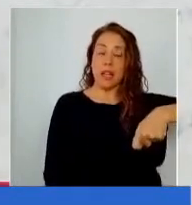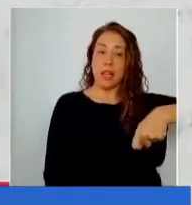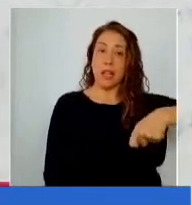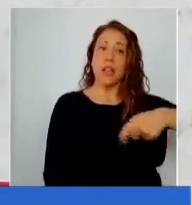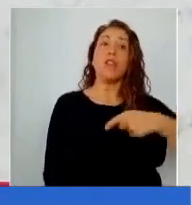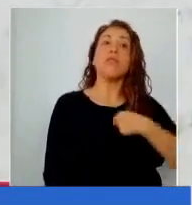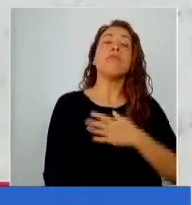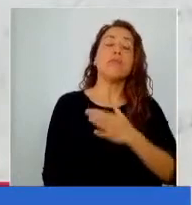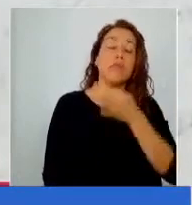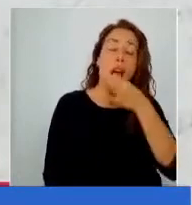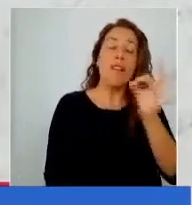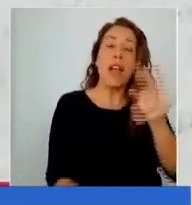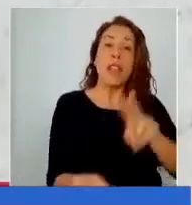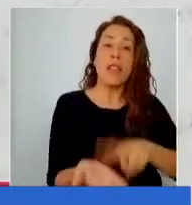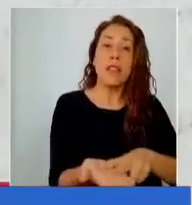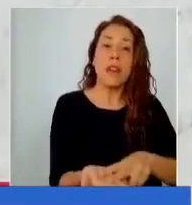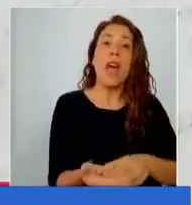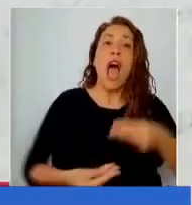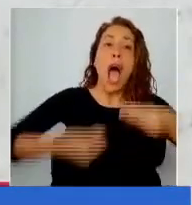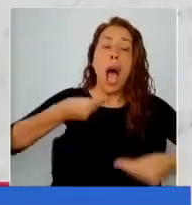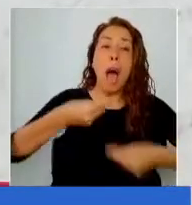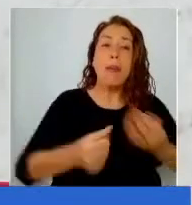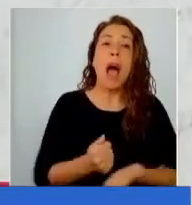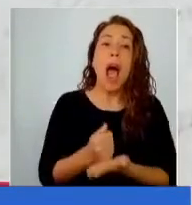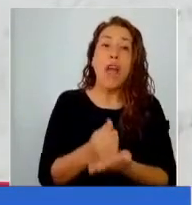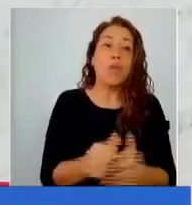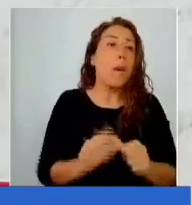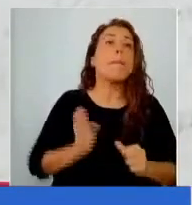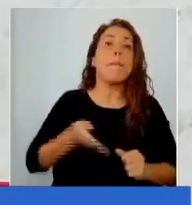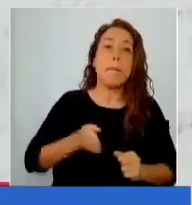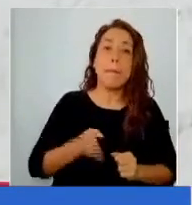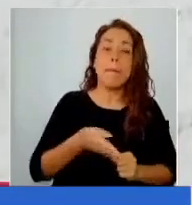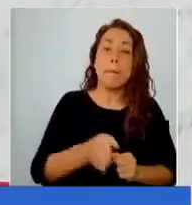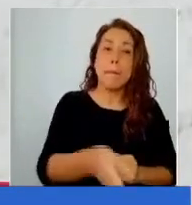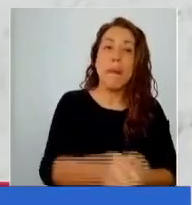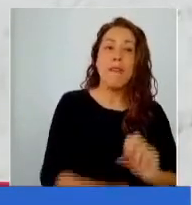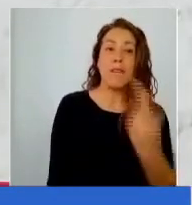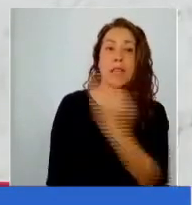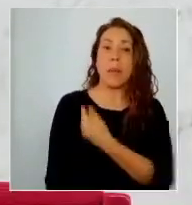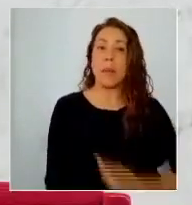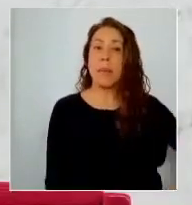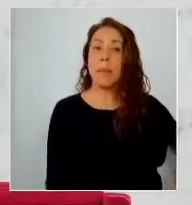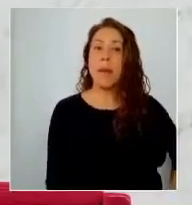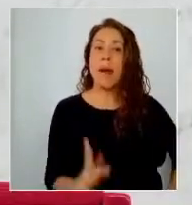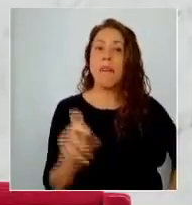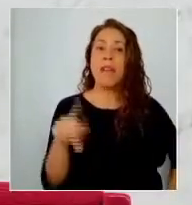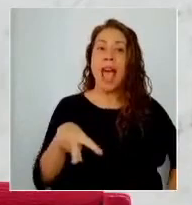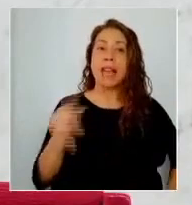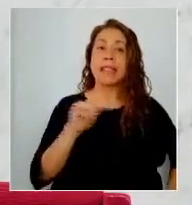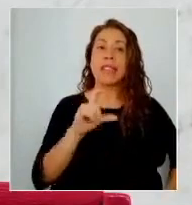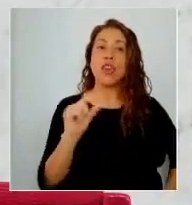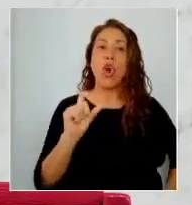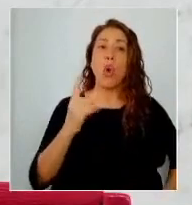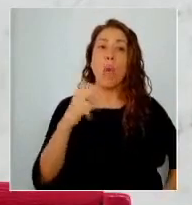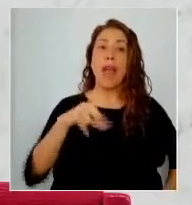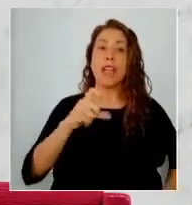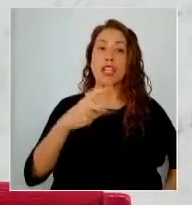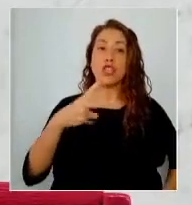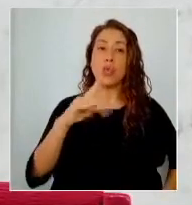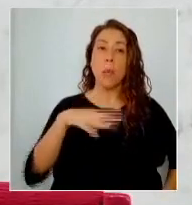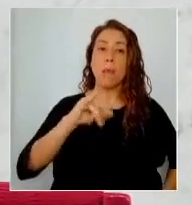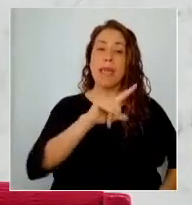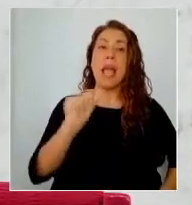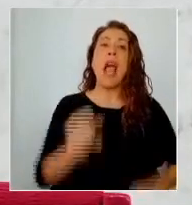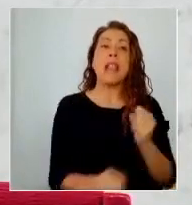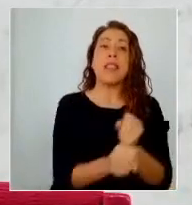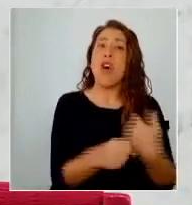el aporte la colaboración permanente del vicepresidente Francisco huenchumilla la labor fundamental de